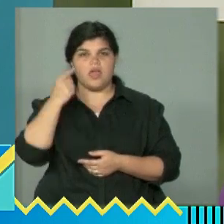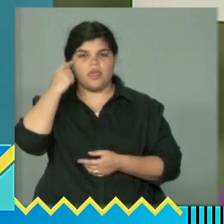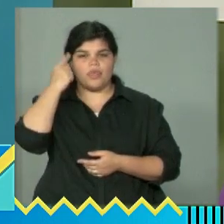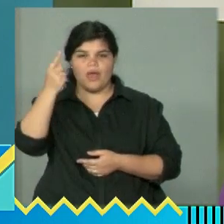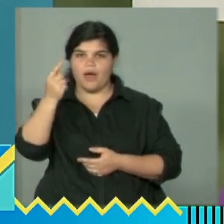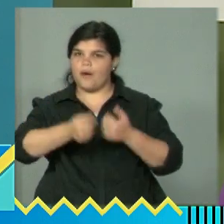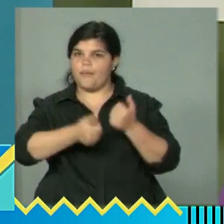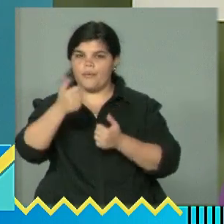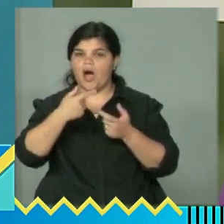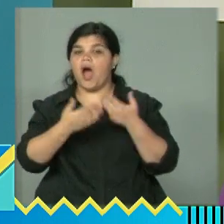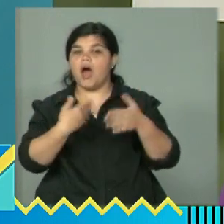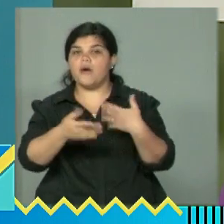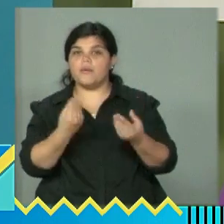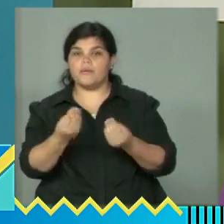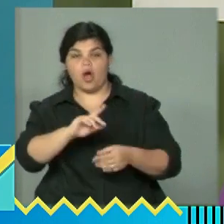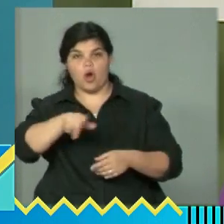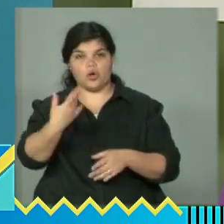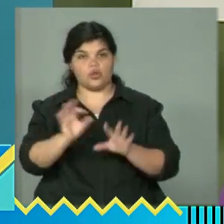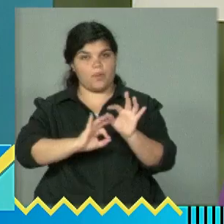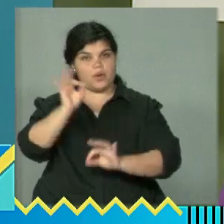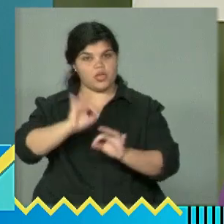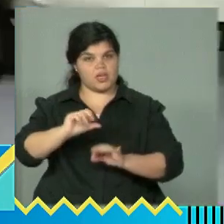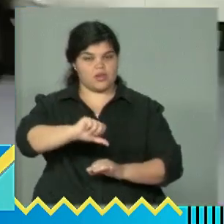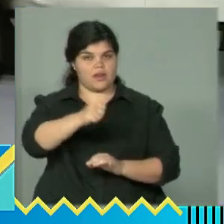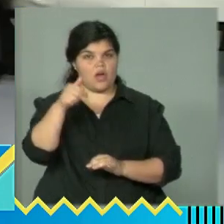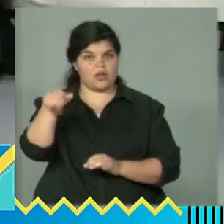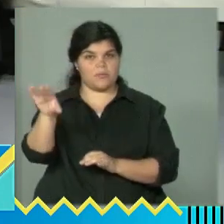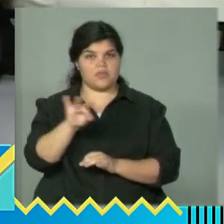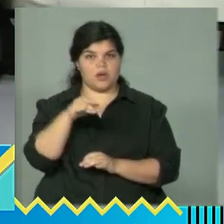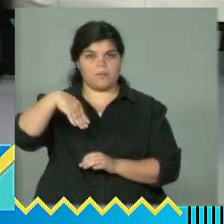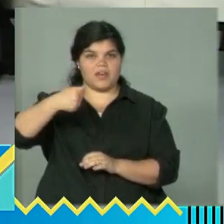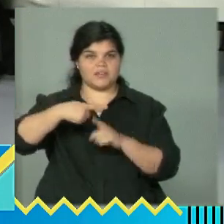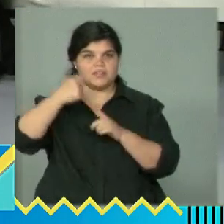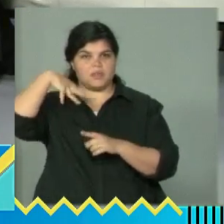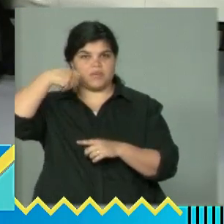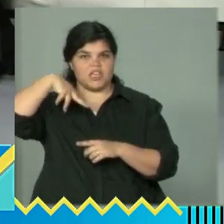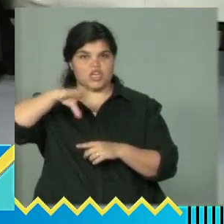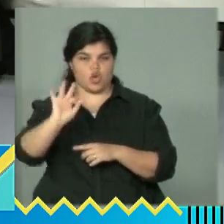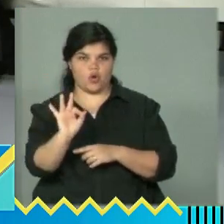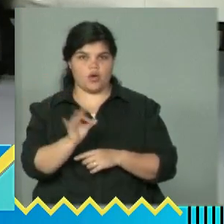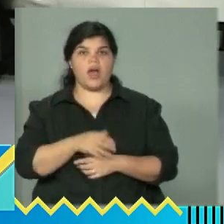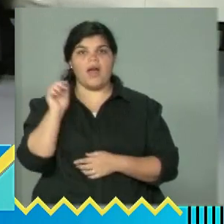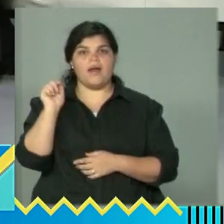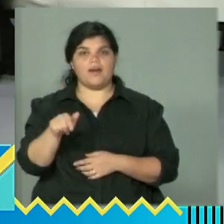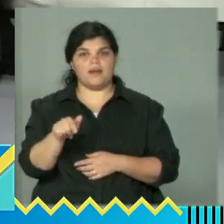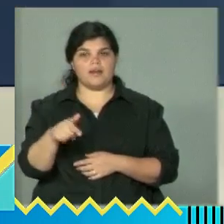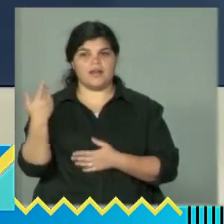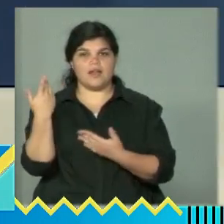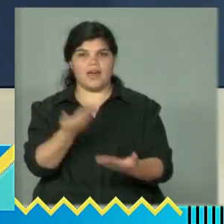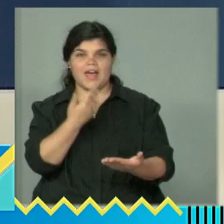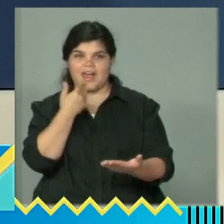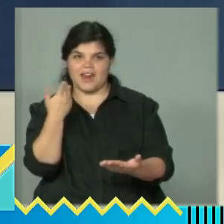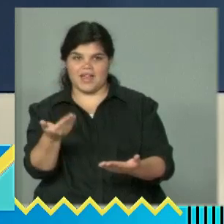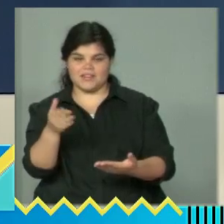presentar otro de los proyectos ganadores, vamos a presentar a nuestro invitado que es Maximino Costantini. Muchísimas gracias por estar acá, Maxi. Gracias